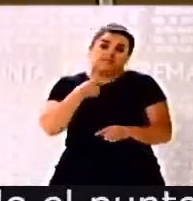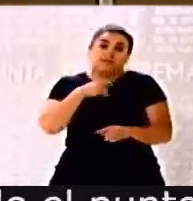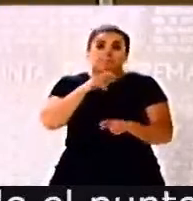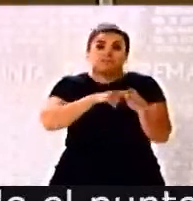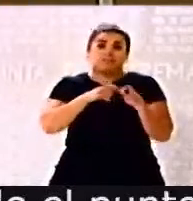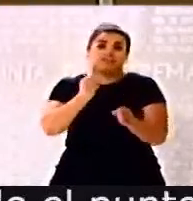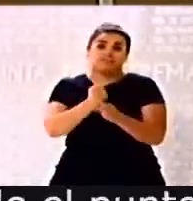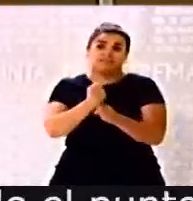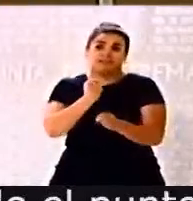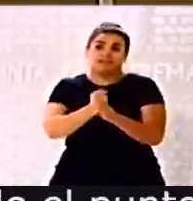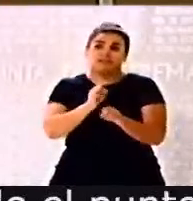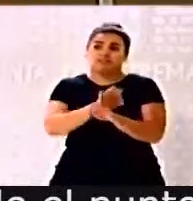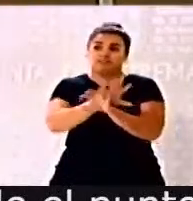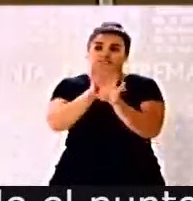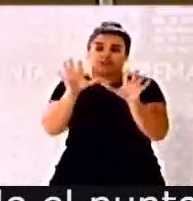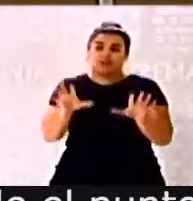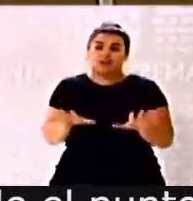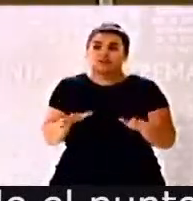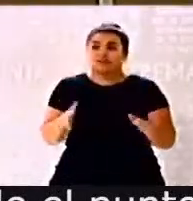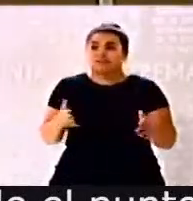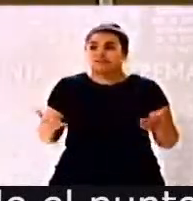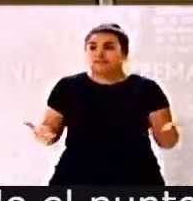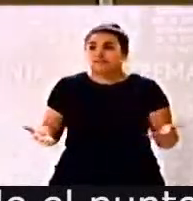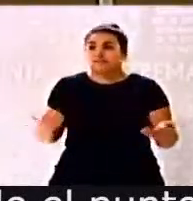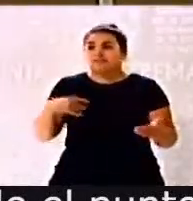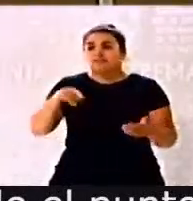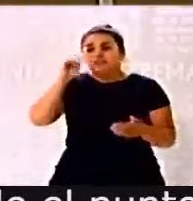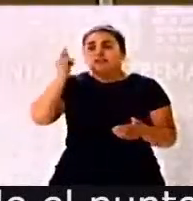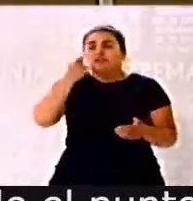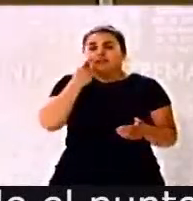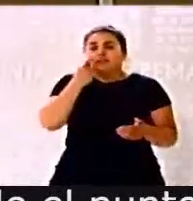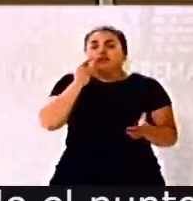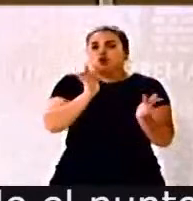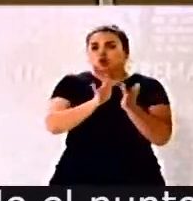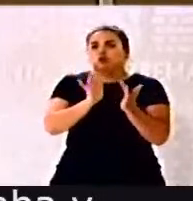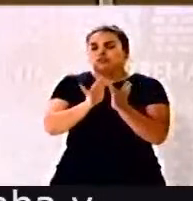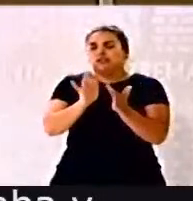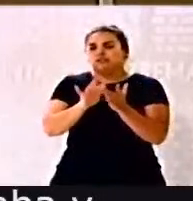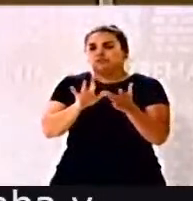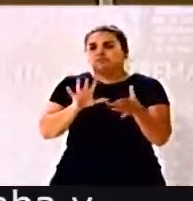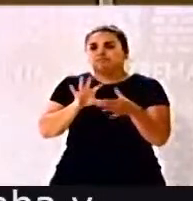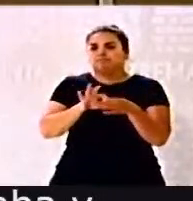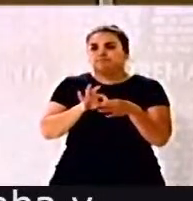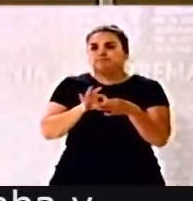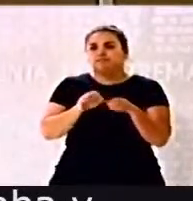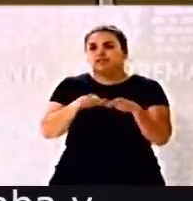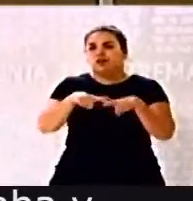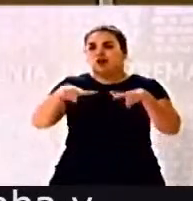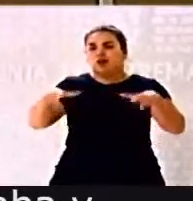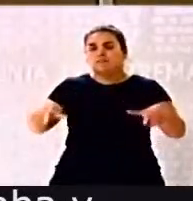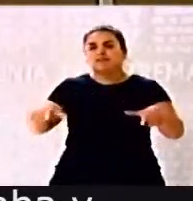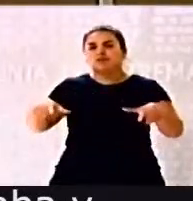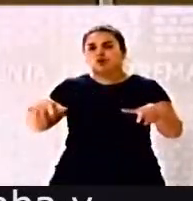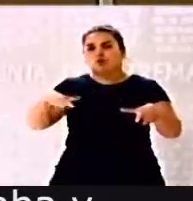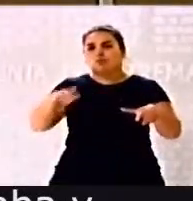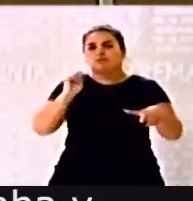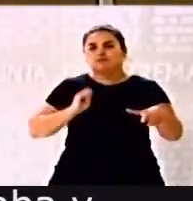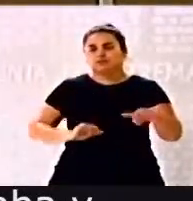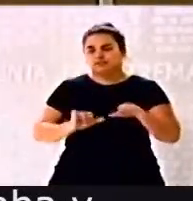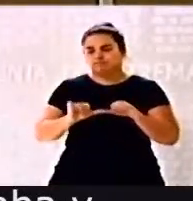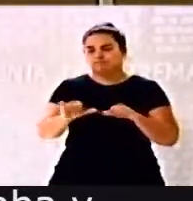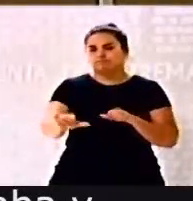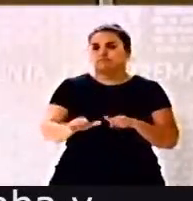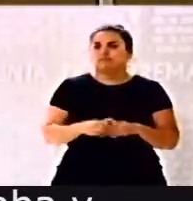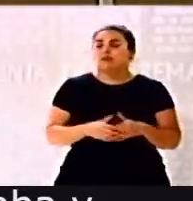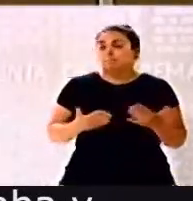estaba trabajando y, evidentemente, pues se han detectado los contactos que haya podido haber después desde el ámbito profesional.